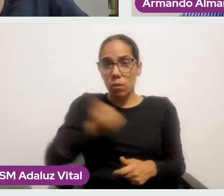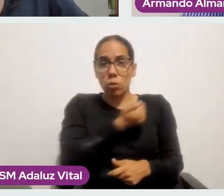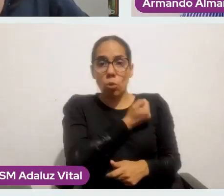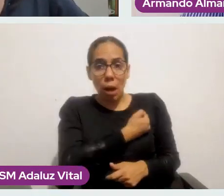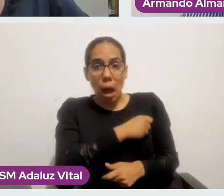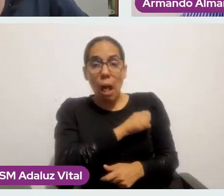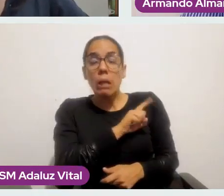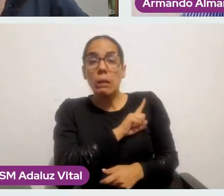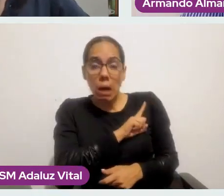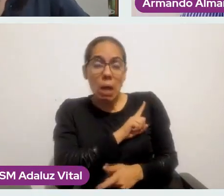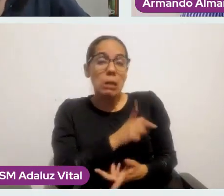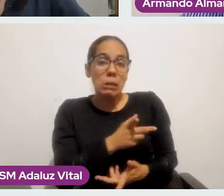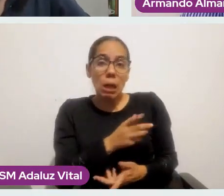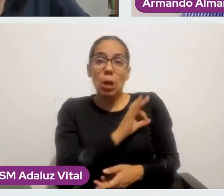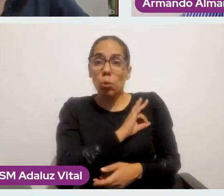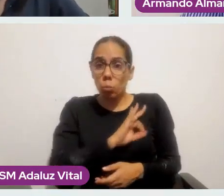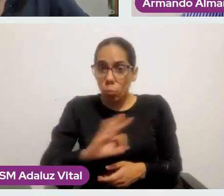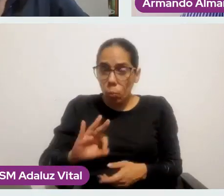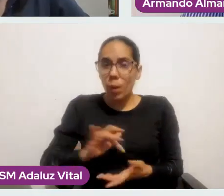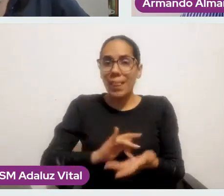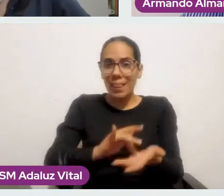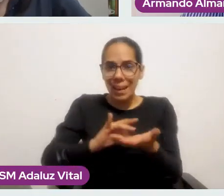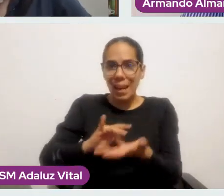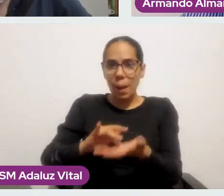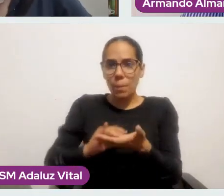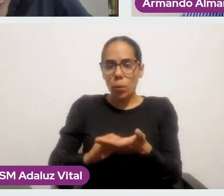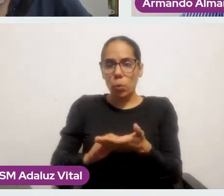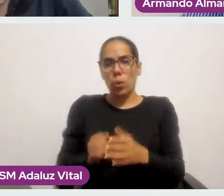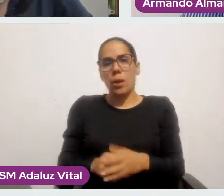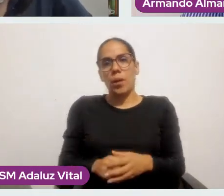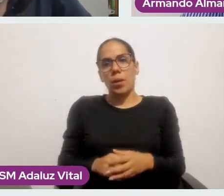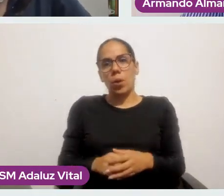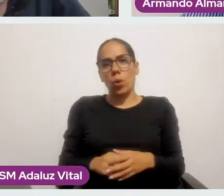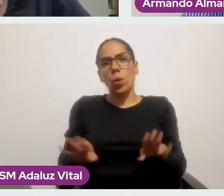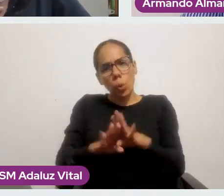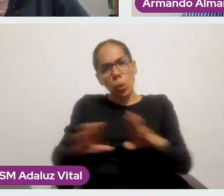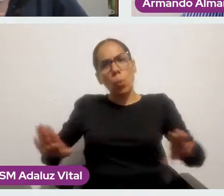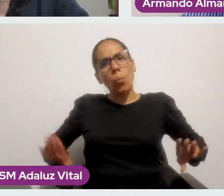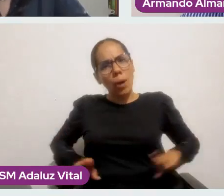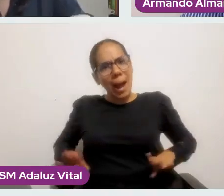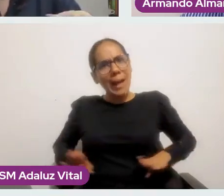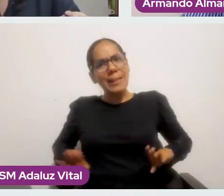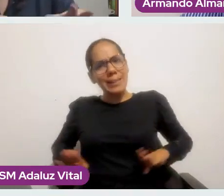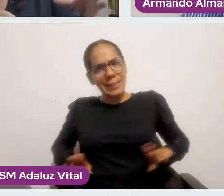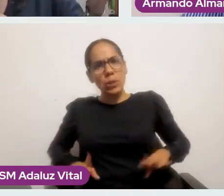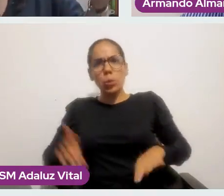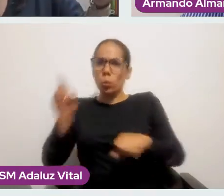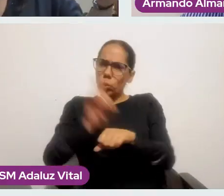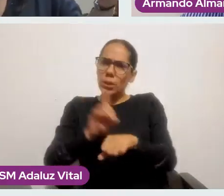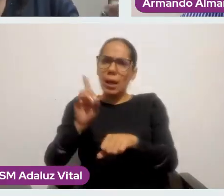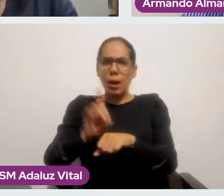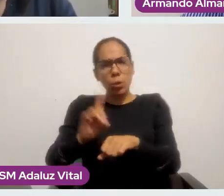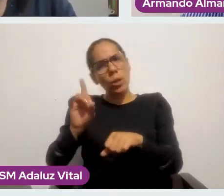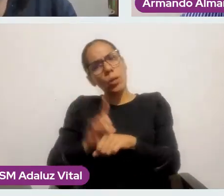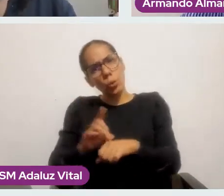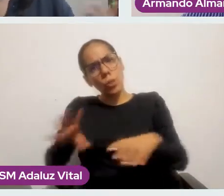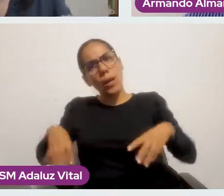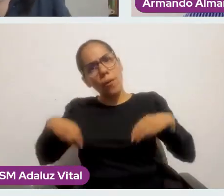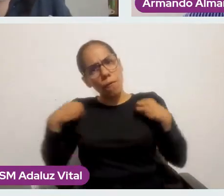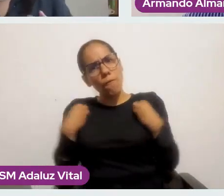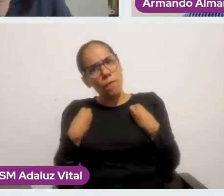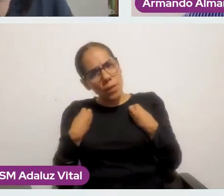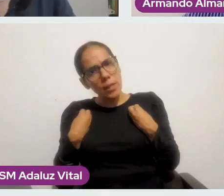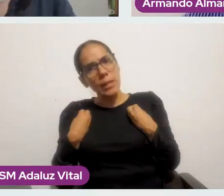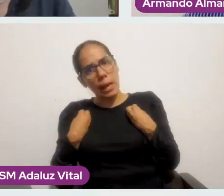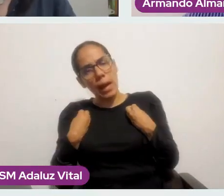de la salud, pero que se vuelva más bien como un hábito, así como lo que decíamos, ¿no? El ayudarlos a que